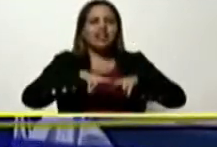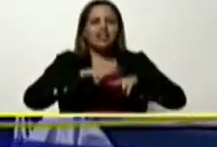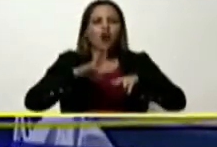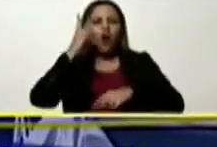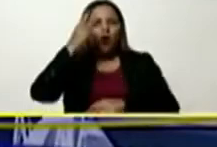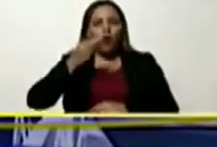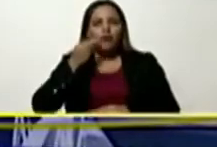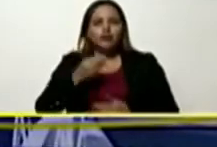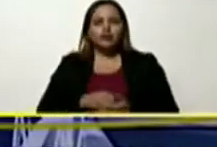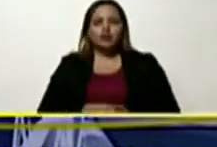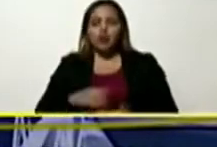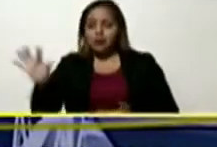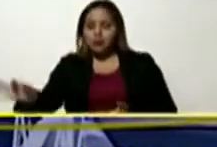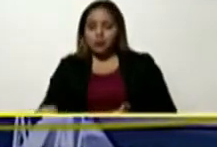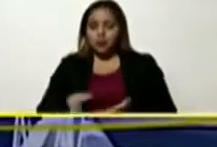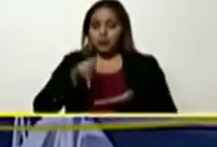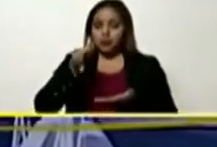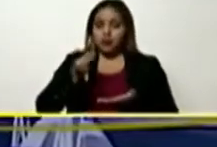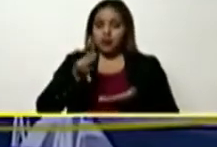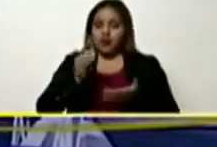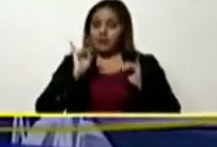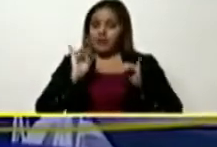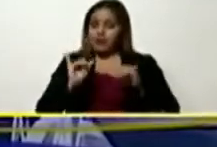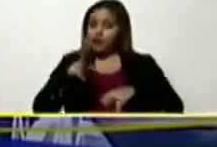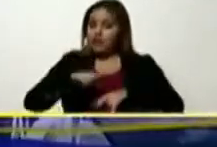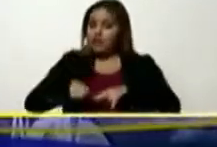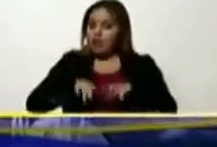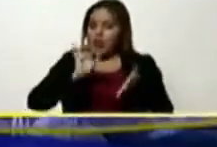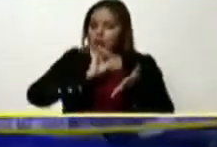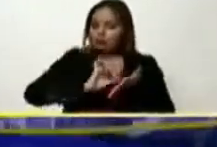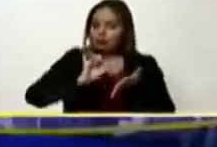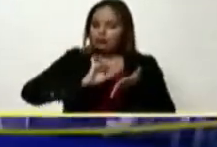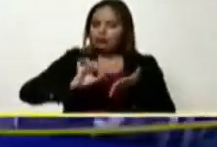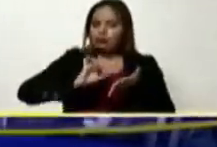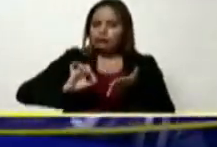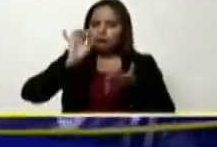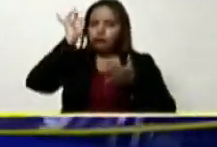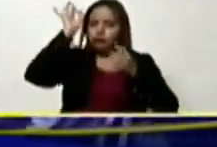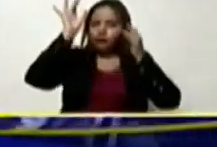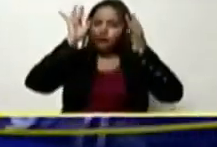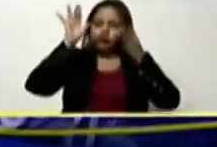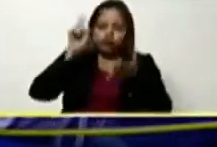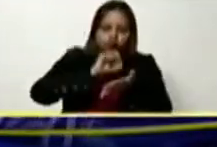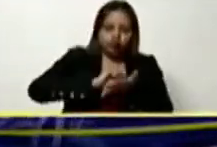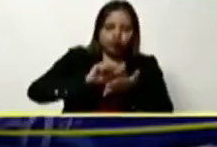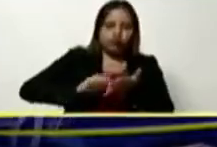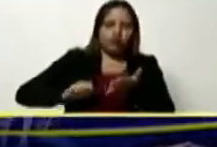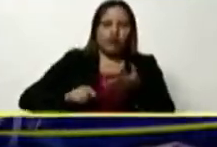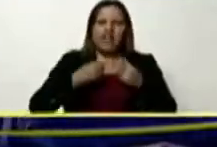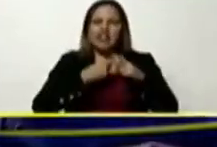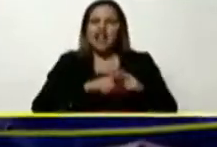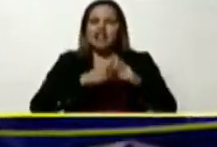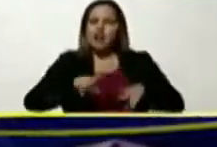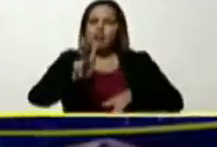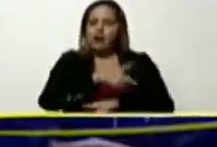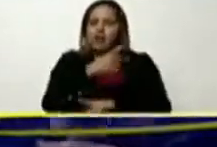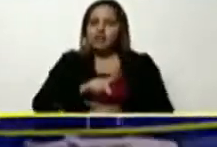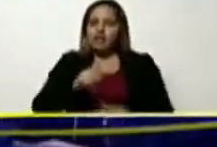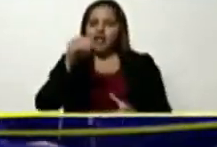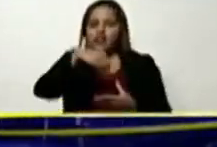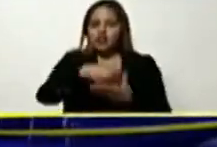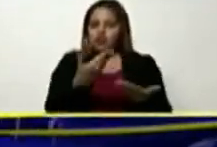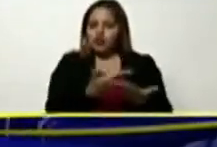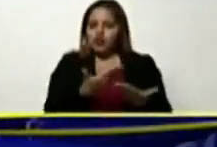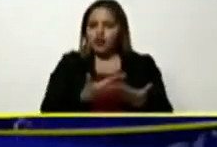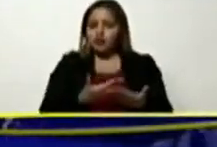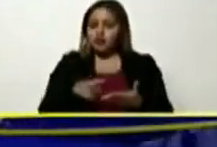Tomar el lapicero, tomar el lápiz y crear talleres de poesía en el aula de clase, señora